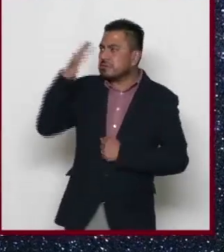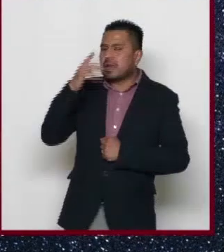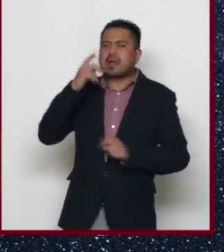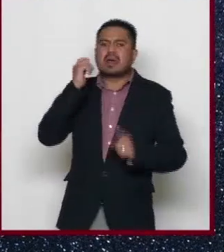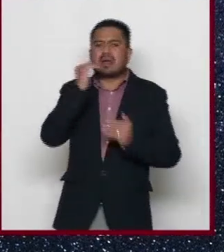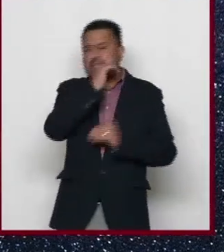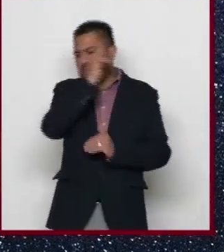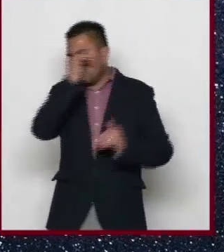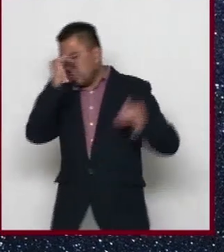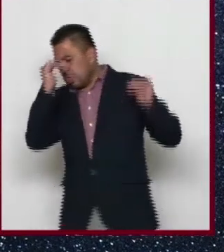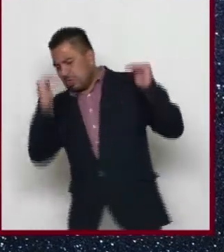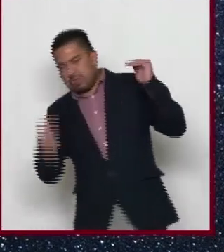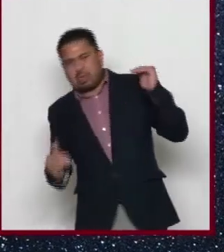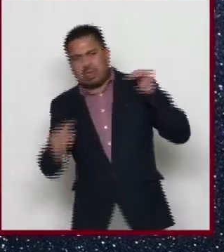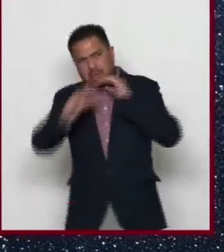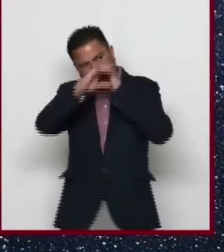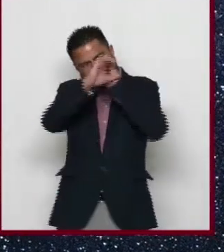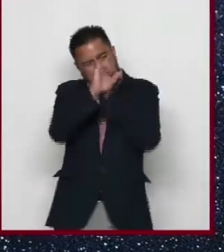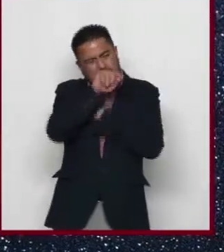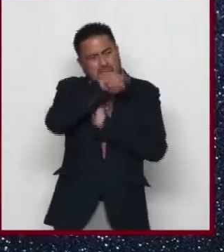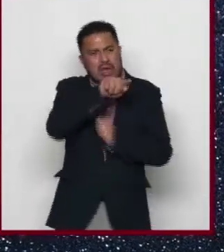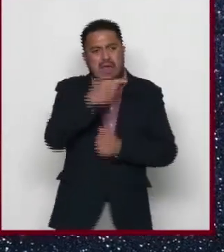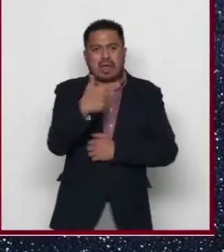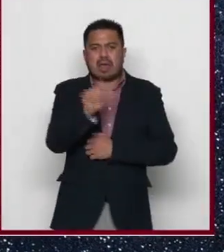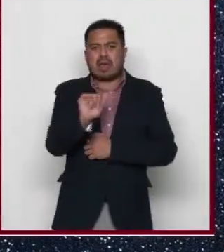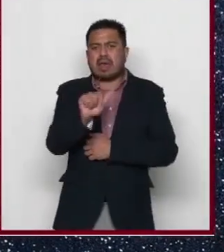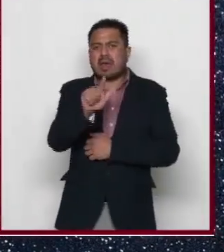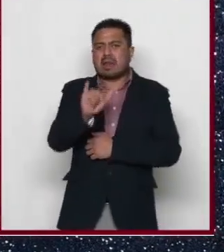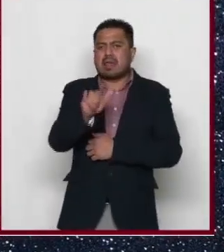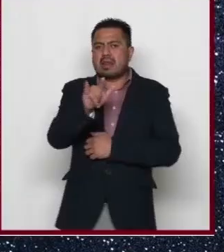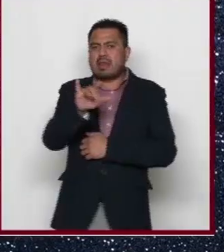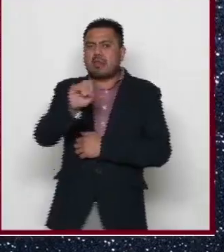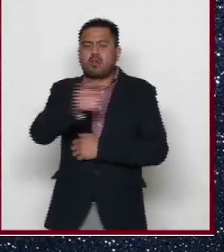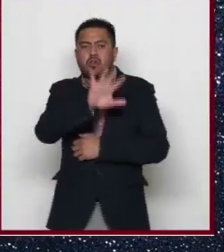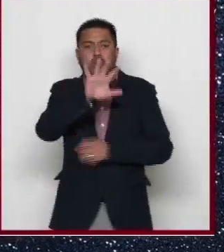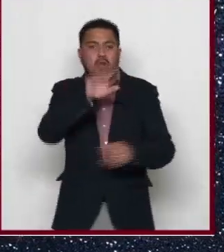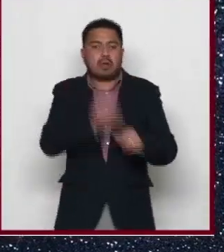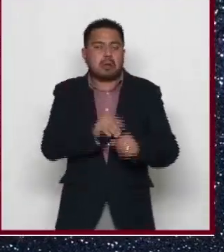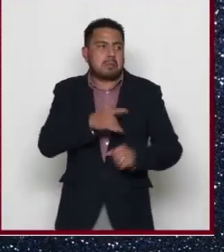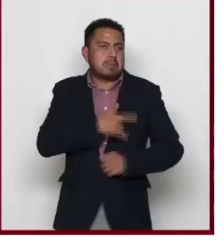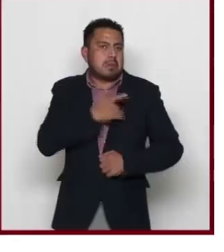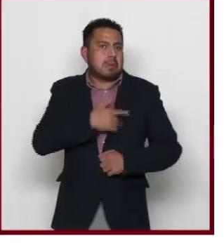los espejos que lo hacían inferior a los telescopios refractores de Galileo.